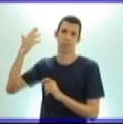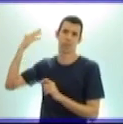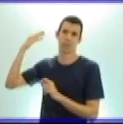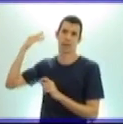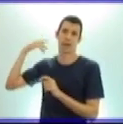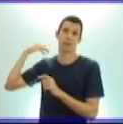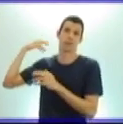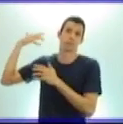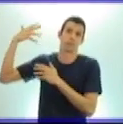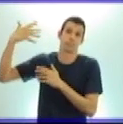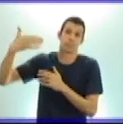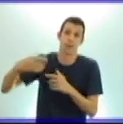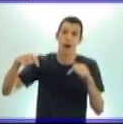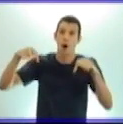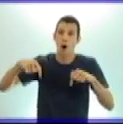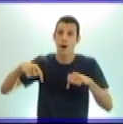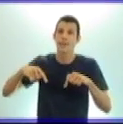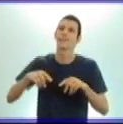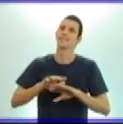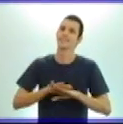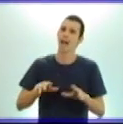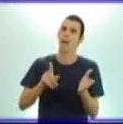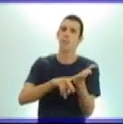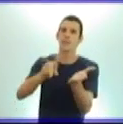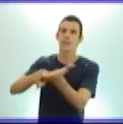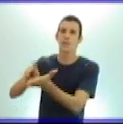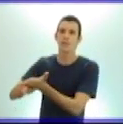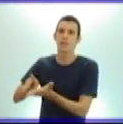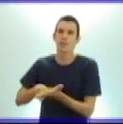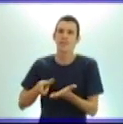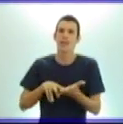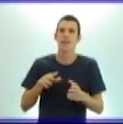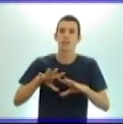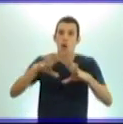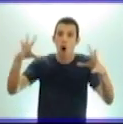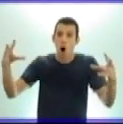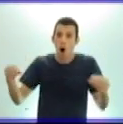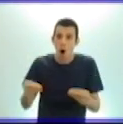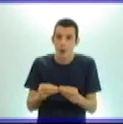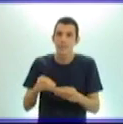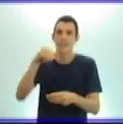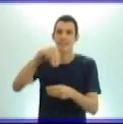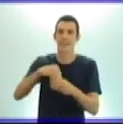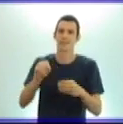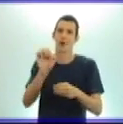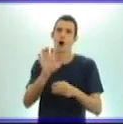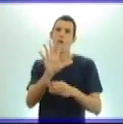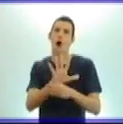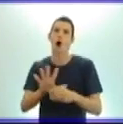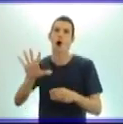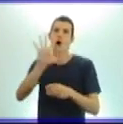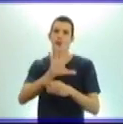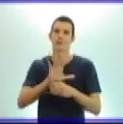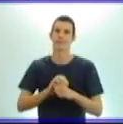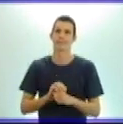a partir de la nueva división político-administrativa que sucedió desde el año